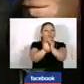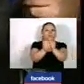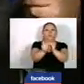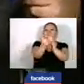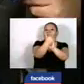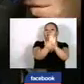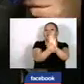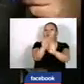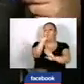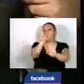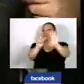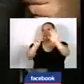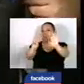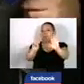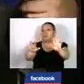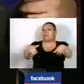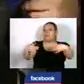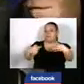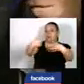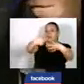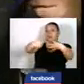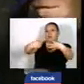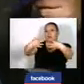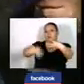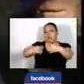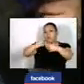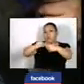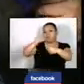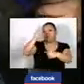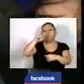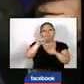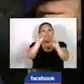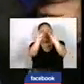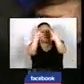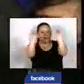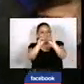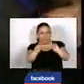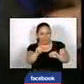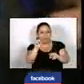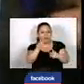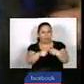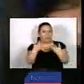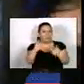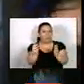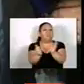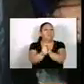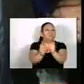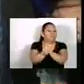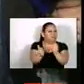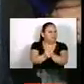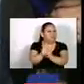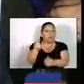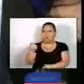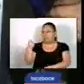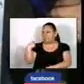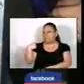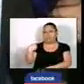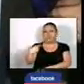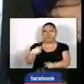27 contemplado en la Ley Especial de Delitos Informáticos. Los hechos que se han dado en este fin de semana